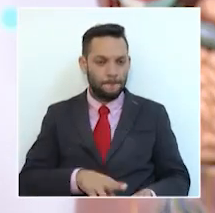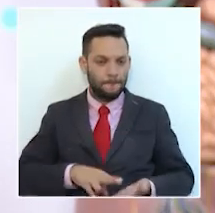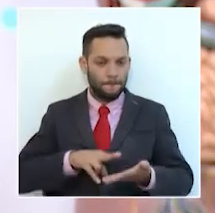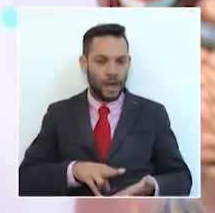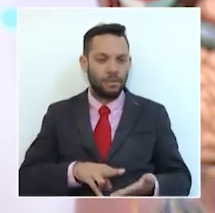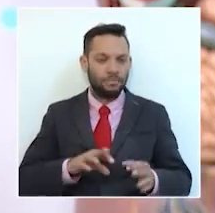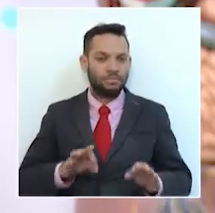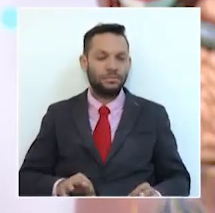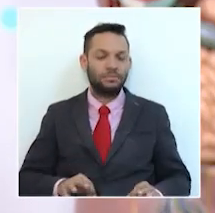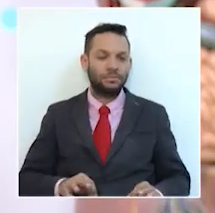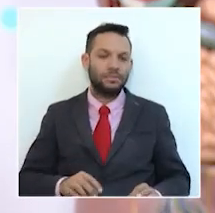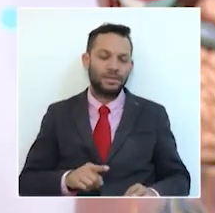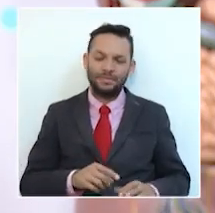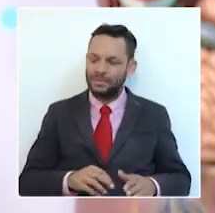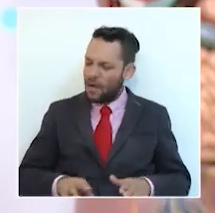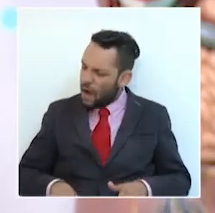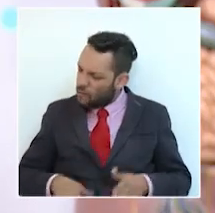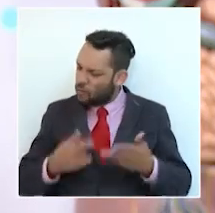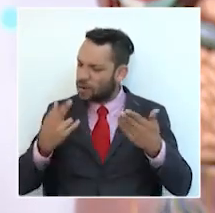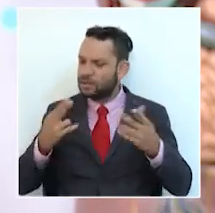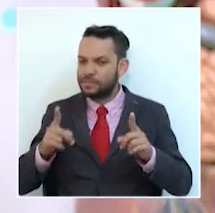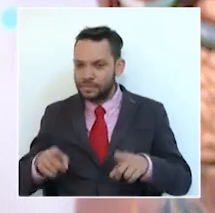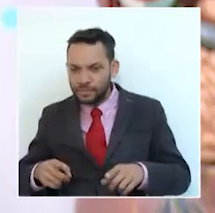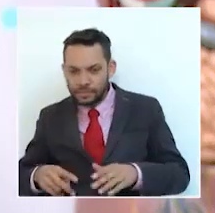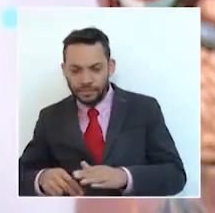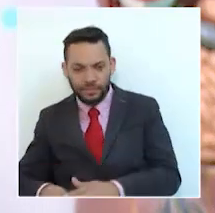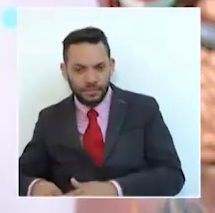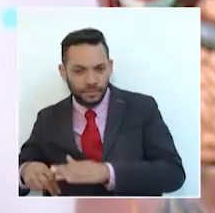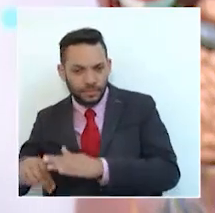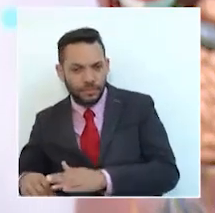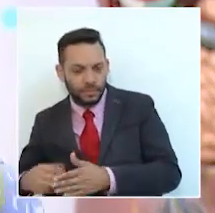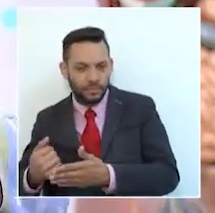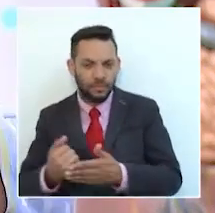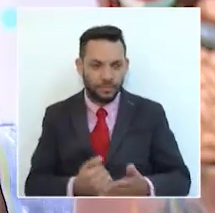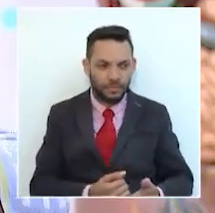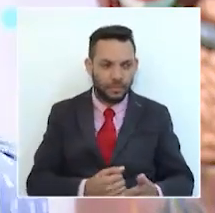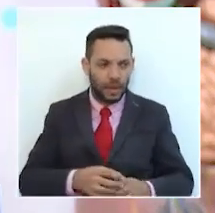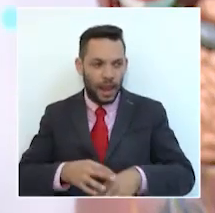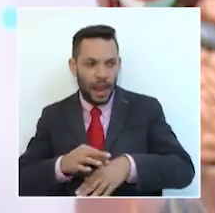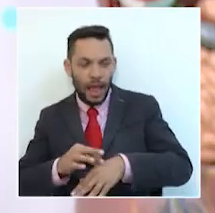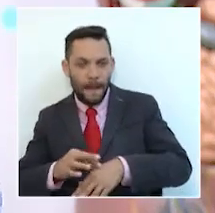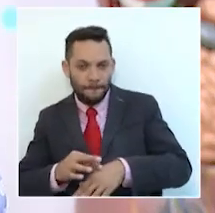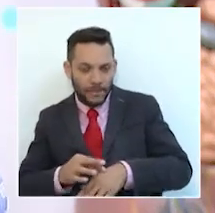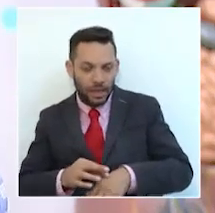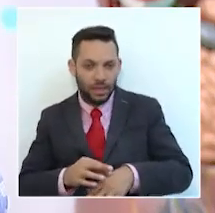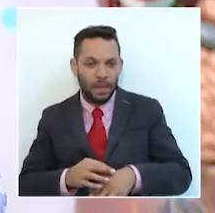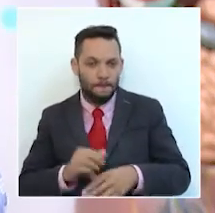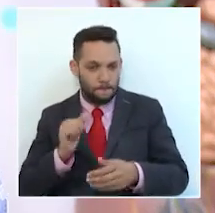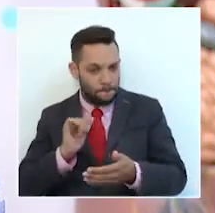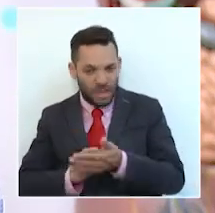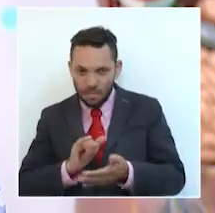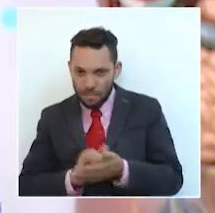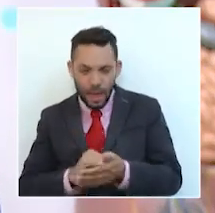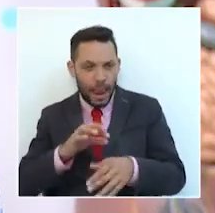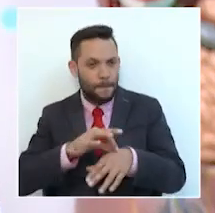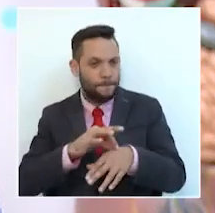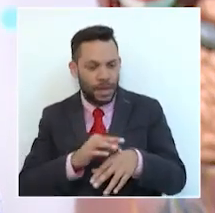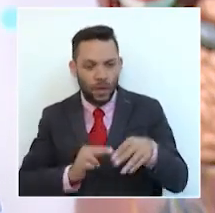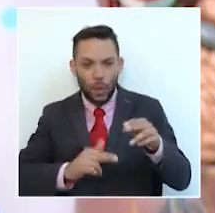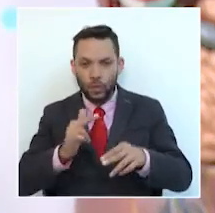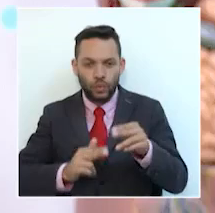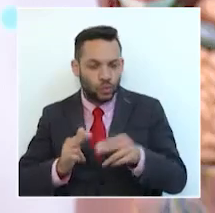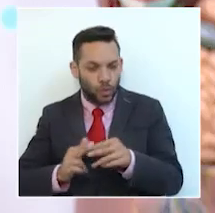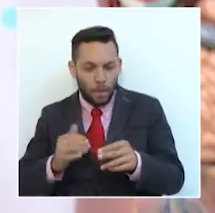soy partidaria siempre de tratar que la piel se recupere por sí misma si yo le aporto lo que le falte lo que